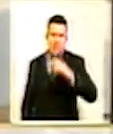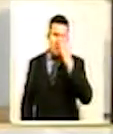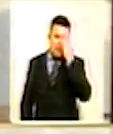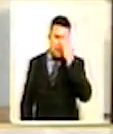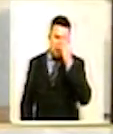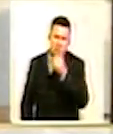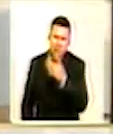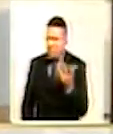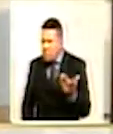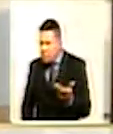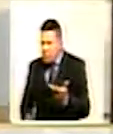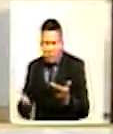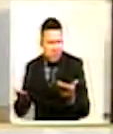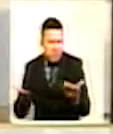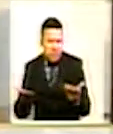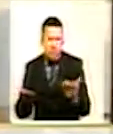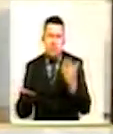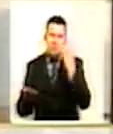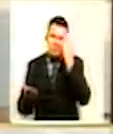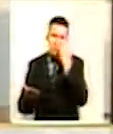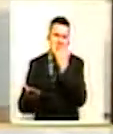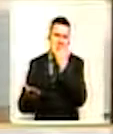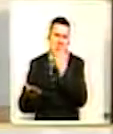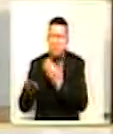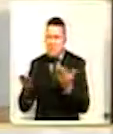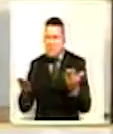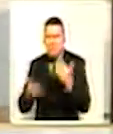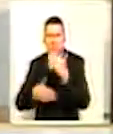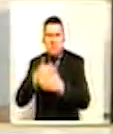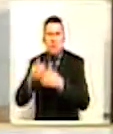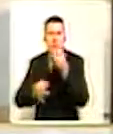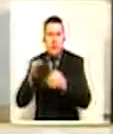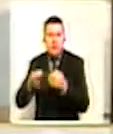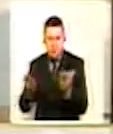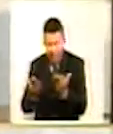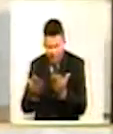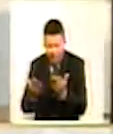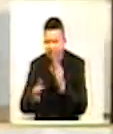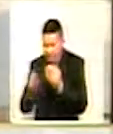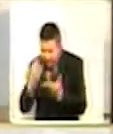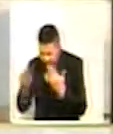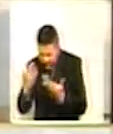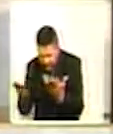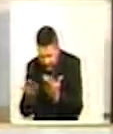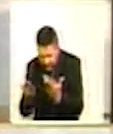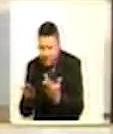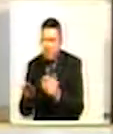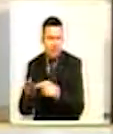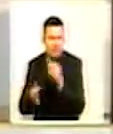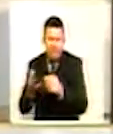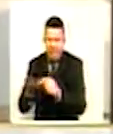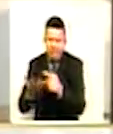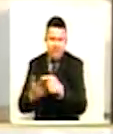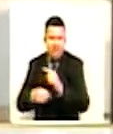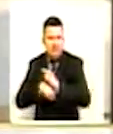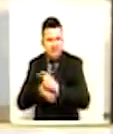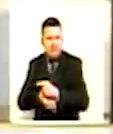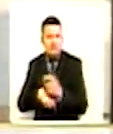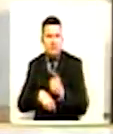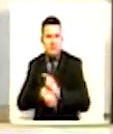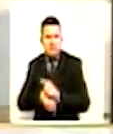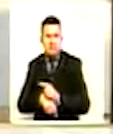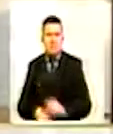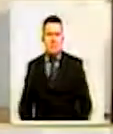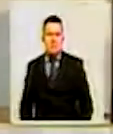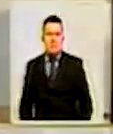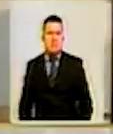ustedes lo saben, se refiere uno a lo que es la intervención en los procesos judiciales. Allá hay que buscar una intervención